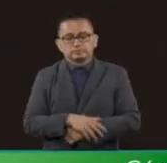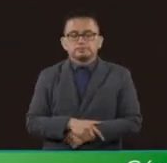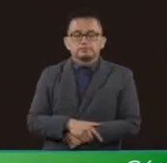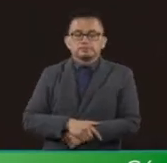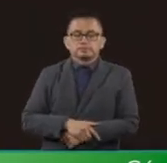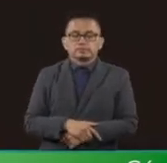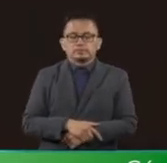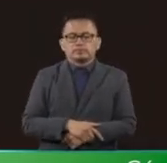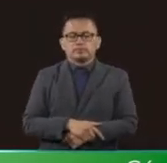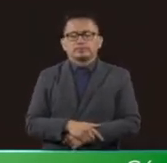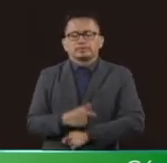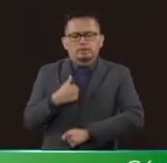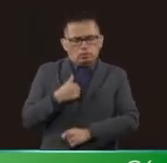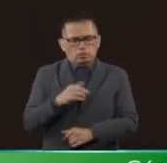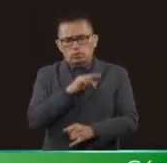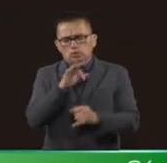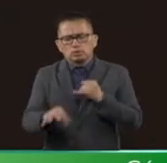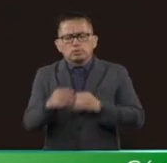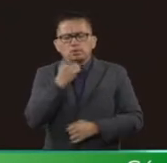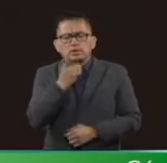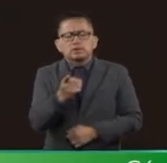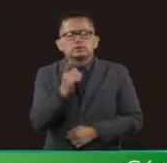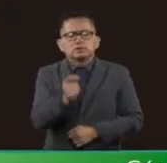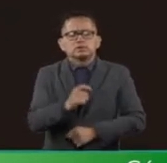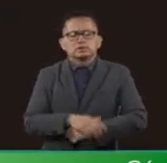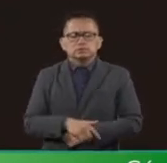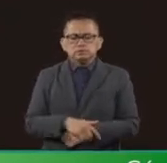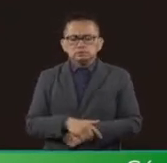Yo decirles, y termino diciendo, el